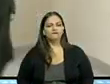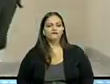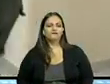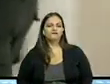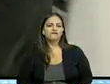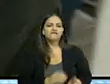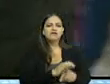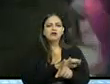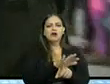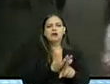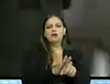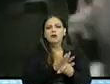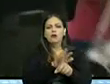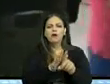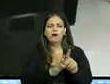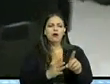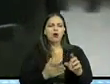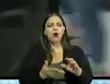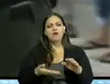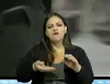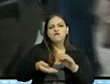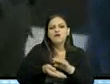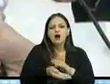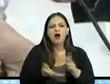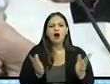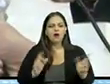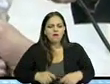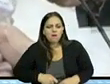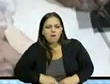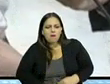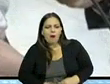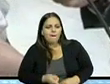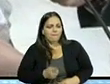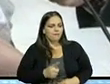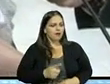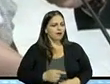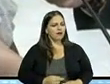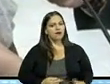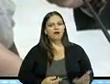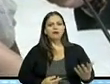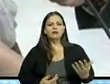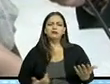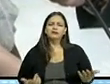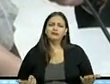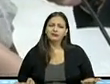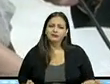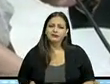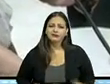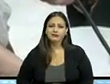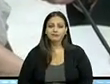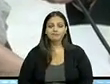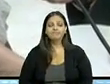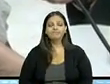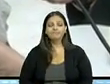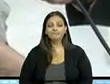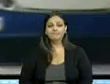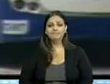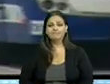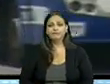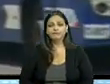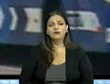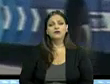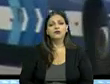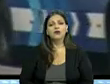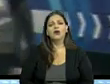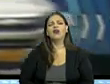también de niñas, de adolescentes, como bien lo decía una de las damas que fue entrevistada por nuestra compañera periodista. Imagínate tú,